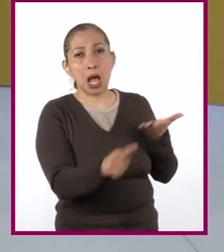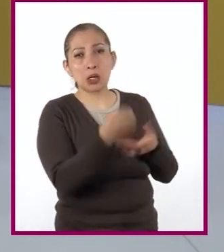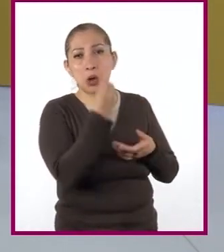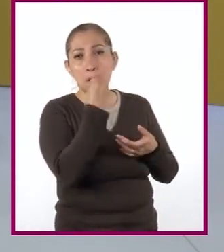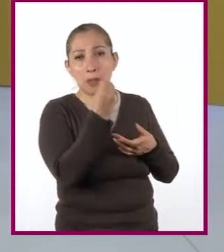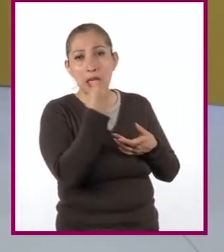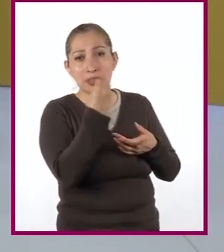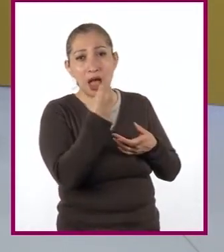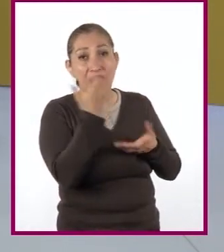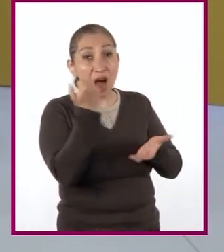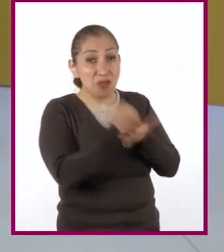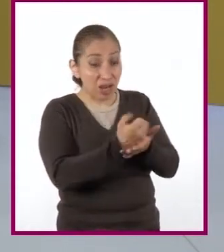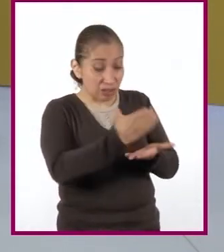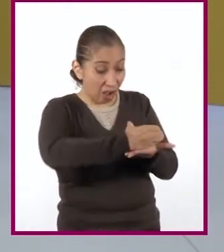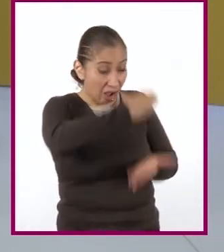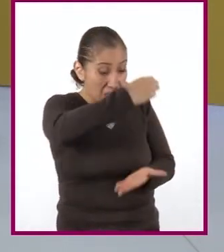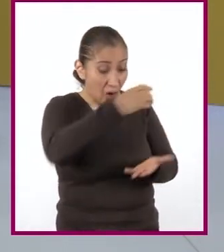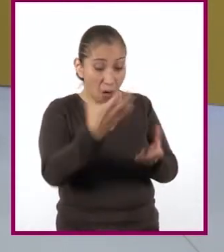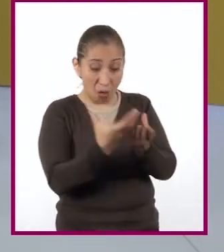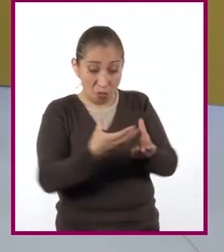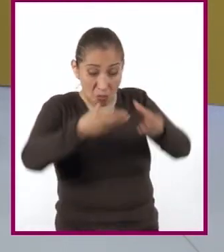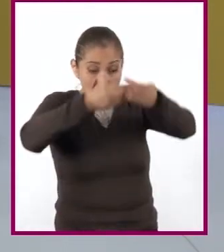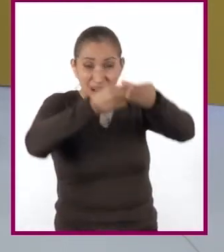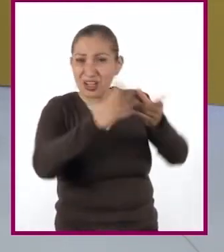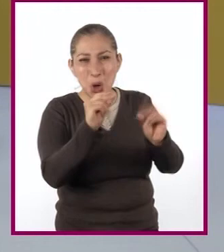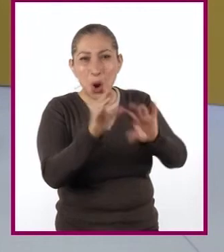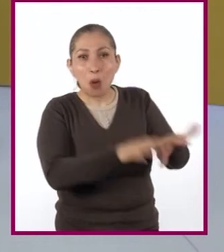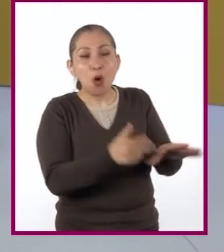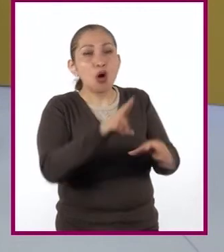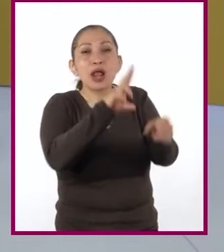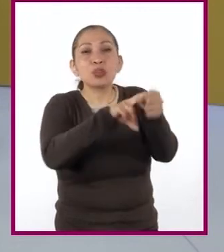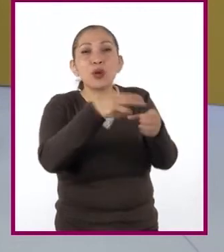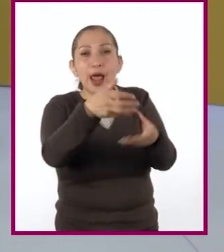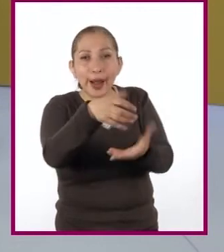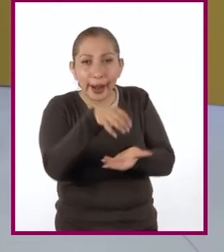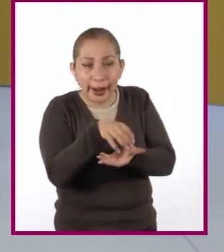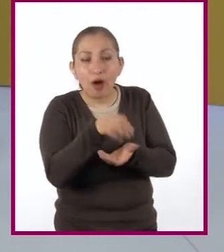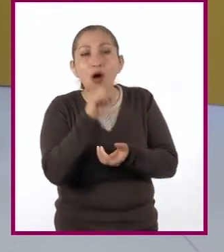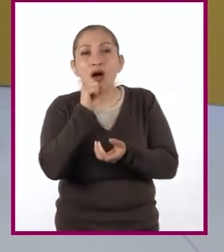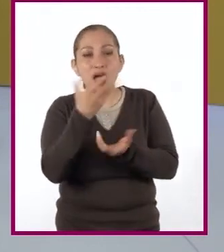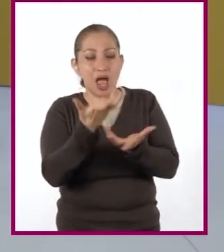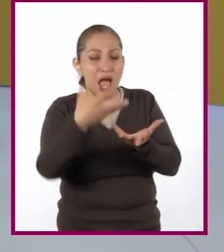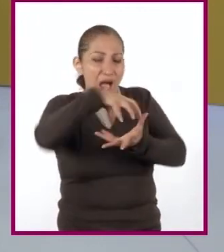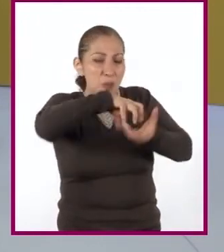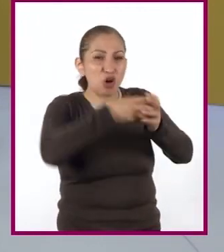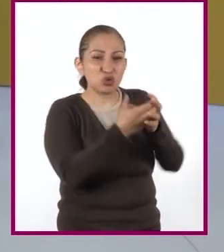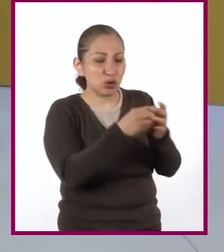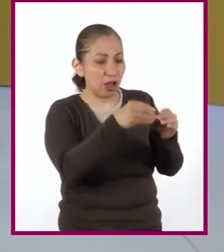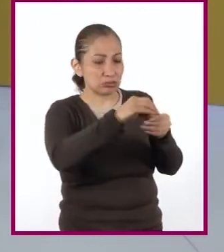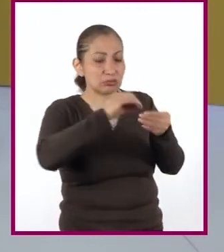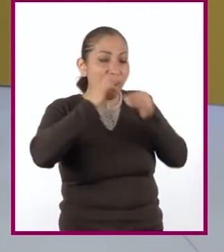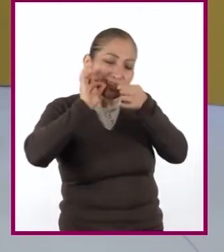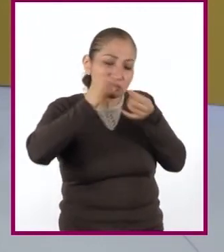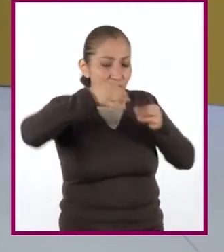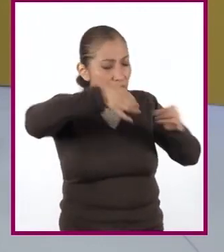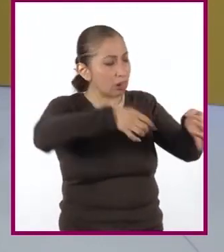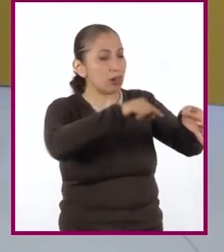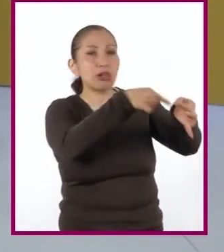no estén envasados ni empacados. Así también evitamos envolturas